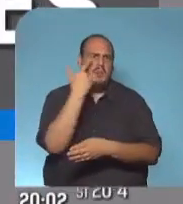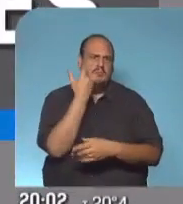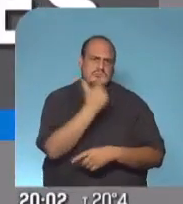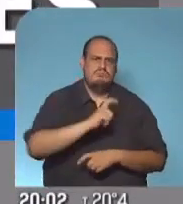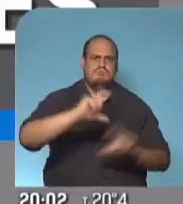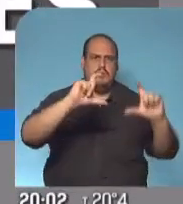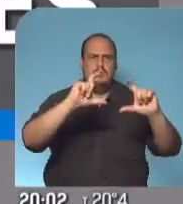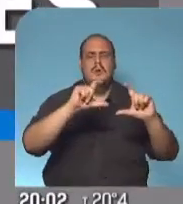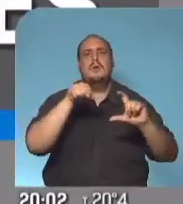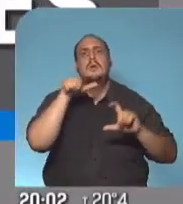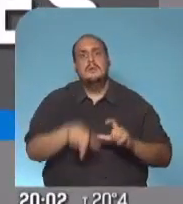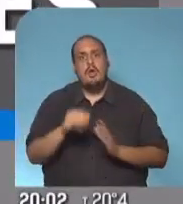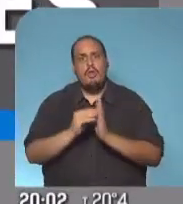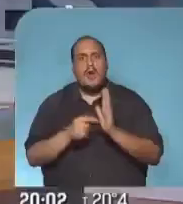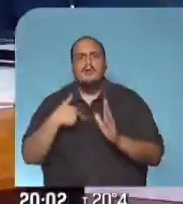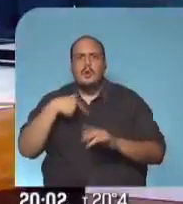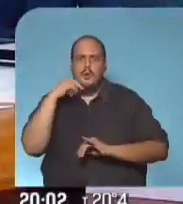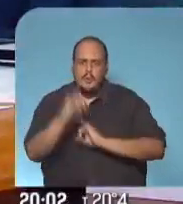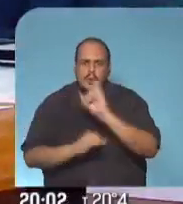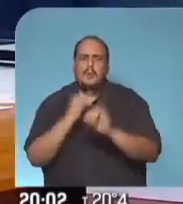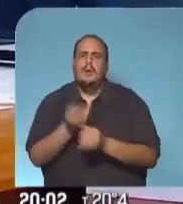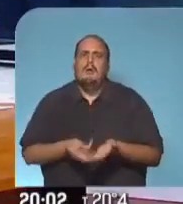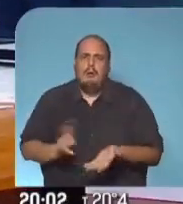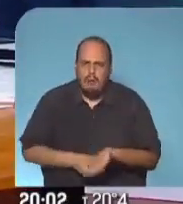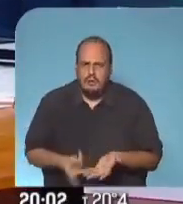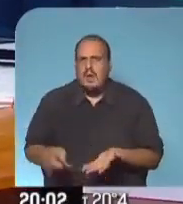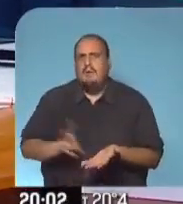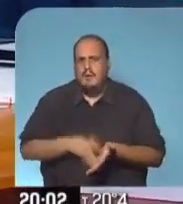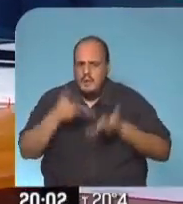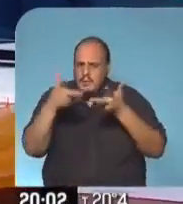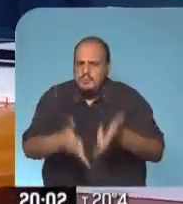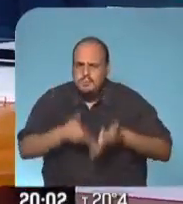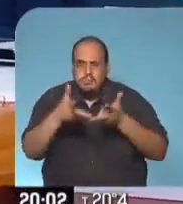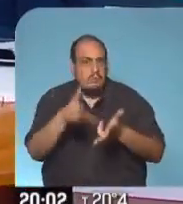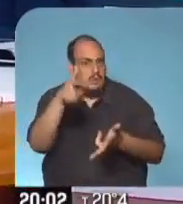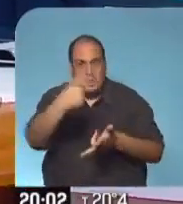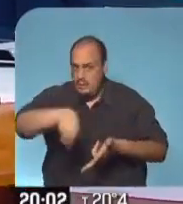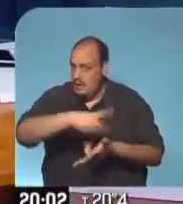datos los seguiremos repasando, los repetiremos a riesgo de cansar, a riesgo de repetir.